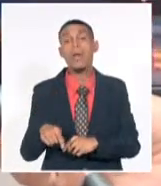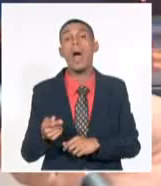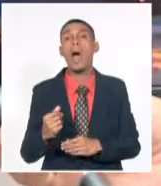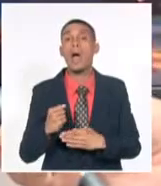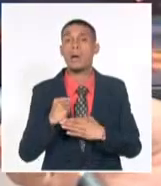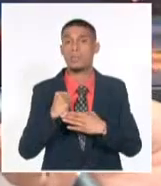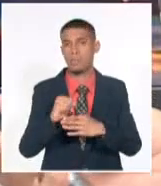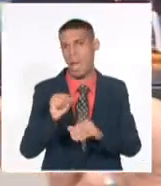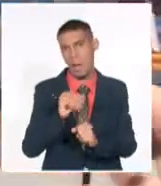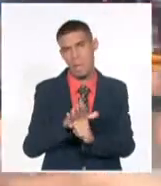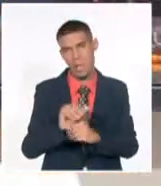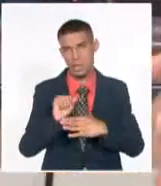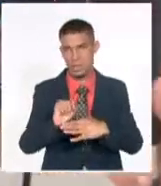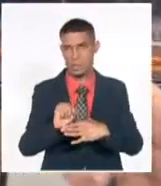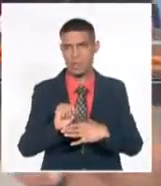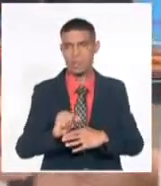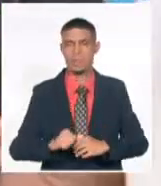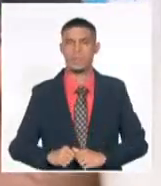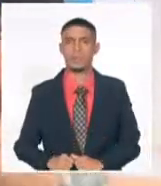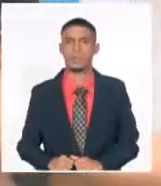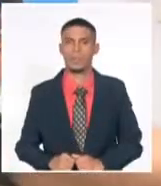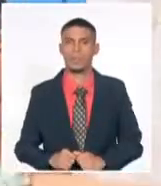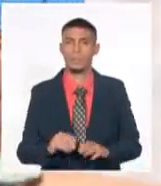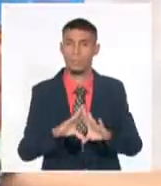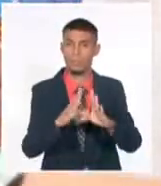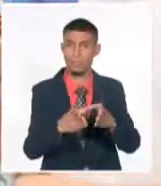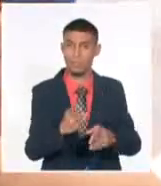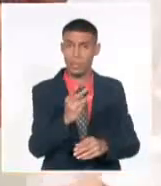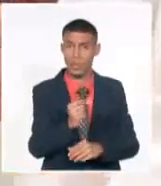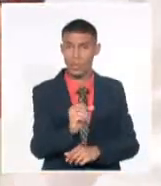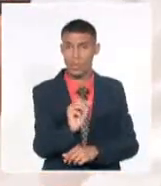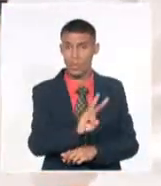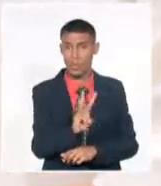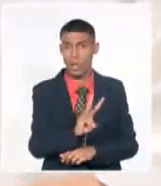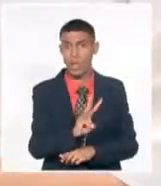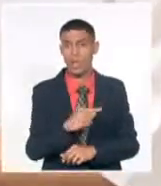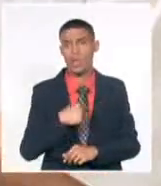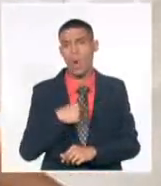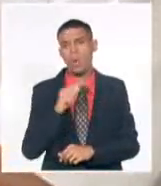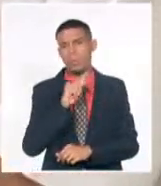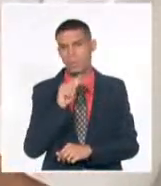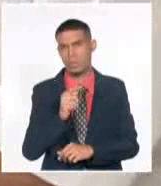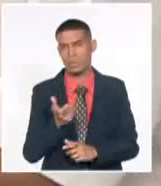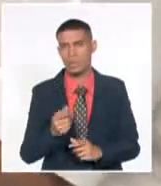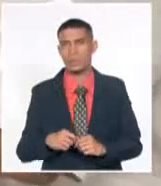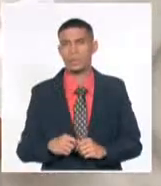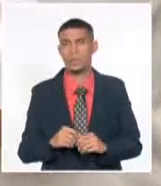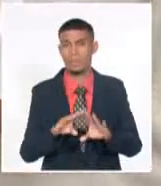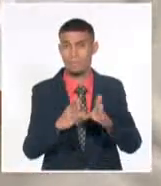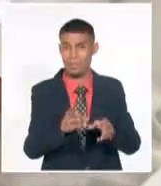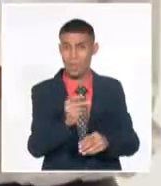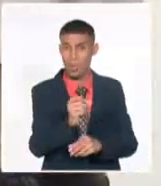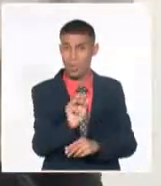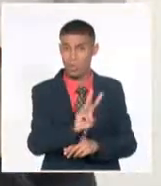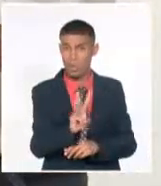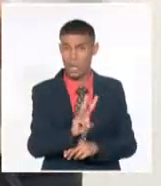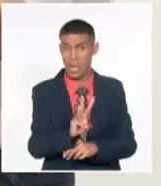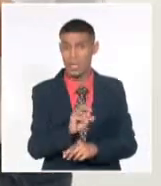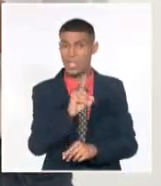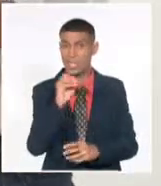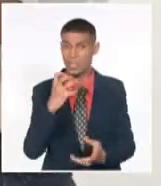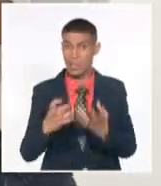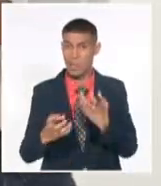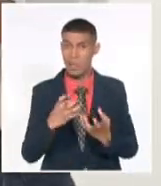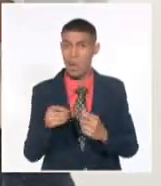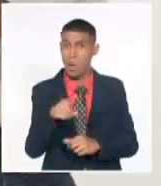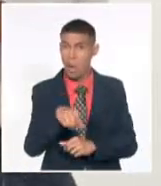participando en cubrimiento de la demanda la unidad número tres uno de los puntales hablo de la número de fuego de la Carlos Manuel una